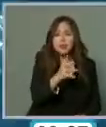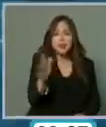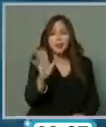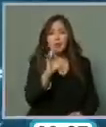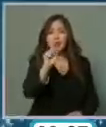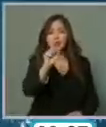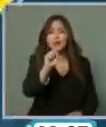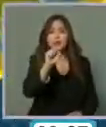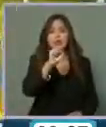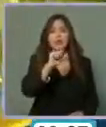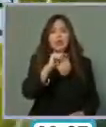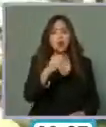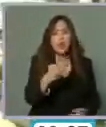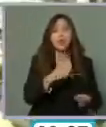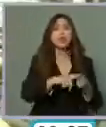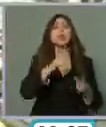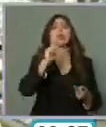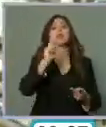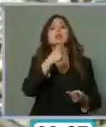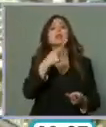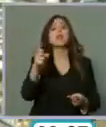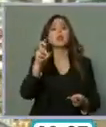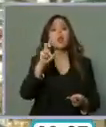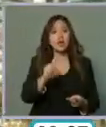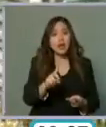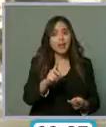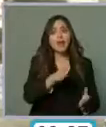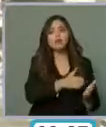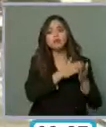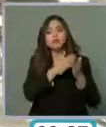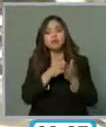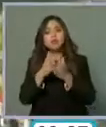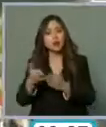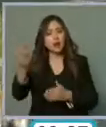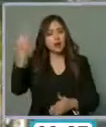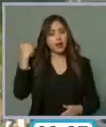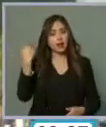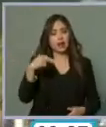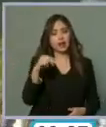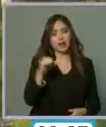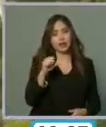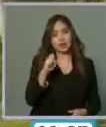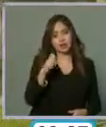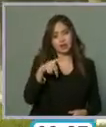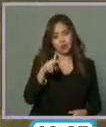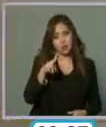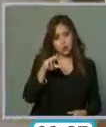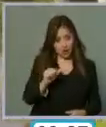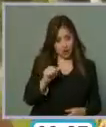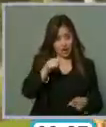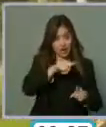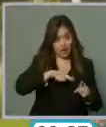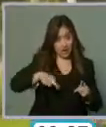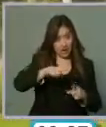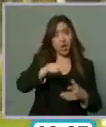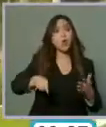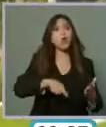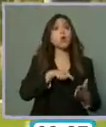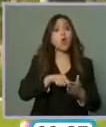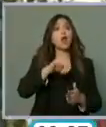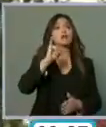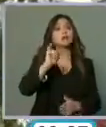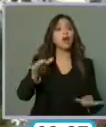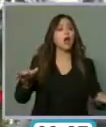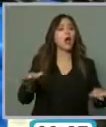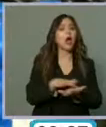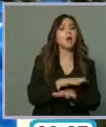samuráis, perdón, y 130 comerciantes en esta misión Hasekura. Por cierto, Hasekura sí se convirtió al catolicismo, dato curioso. Y